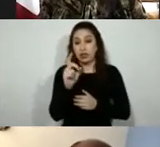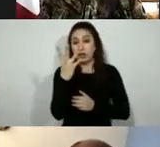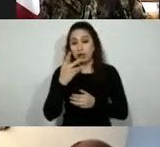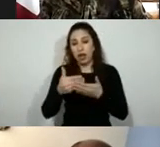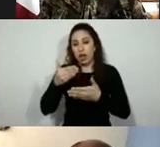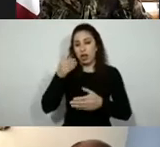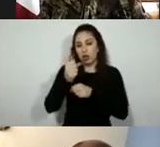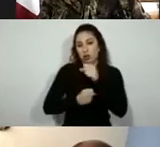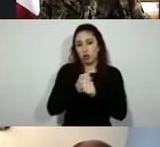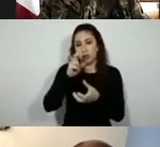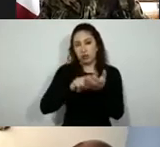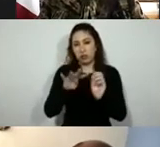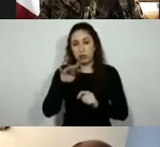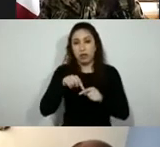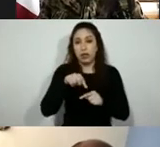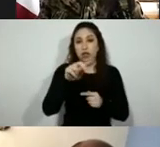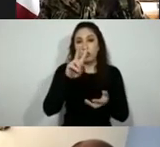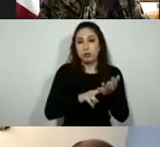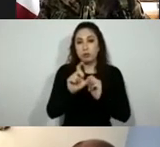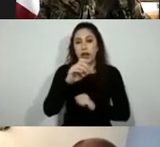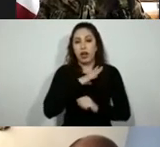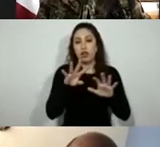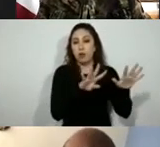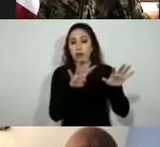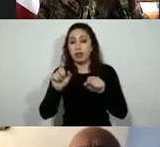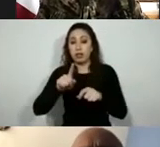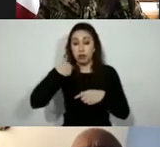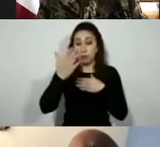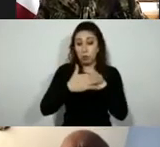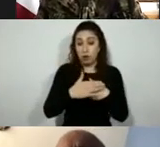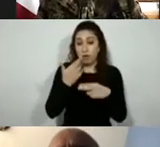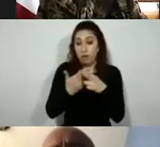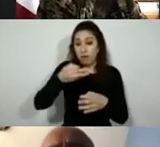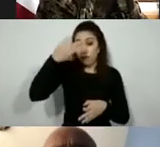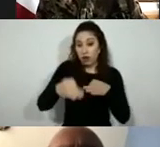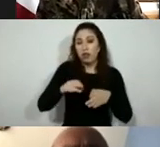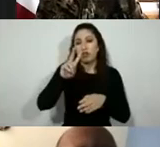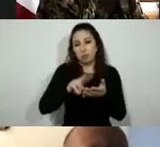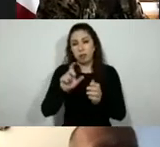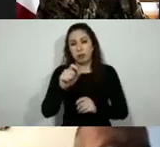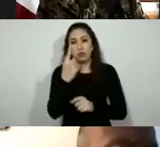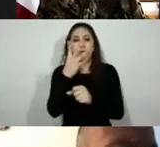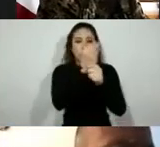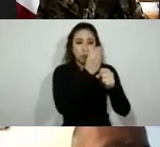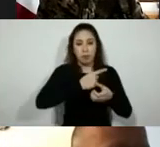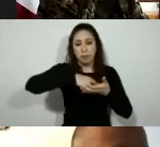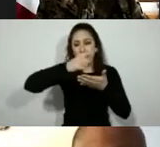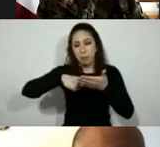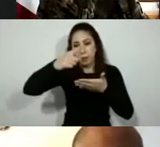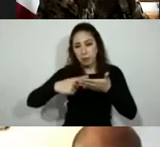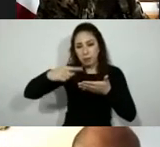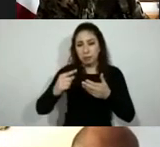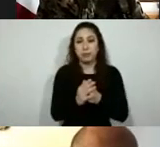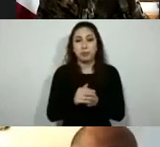el 2020 900 y el resto en el 2021. Para las compañeras del